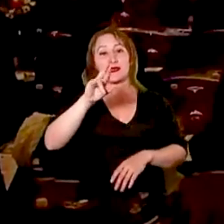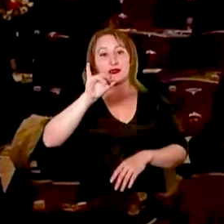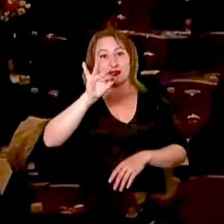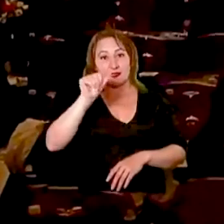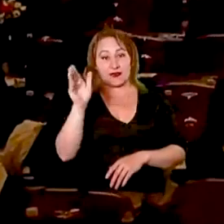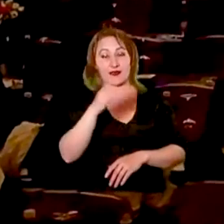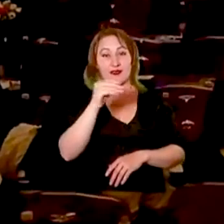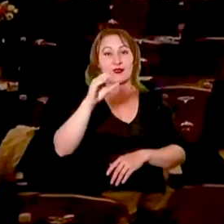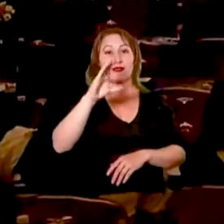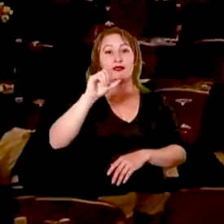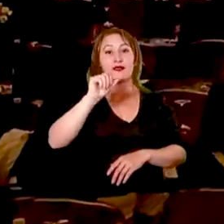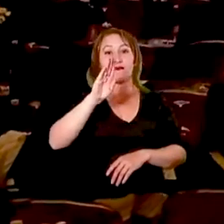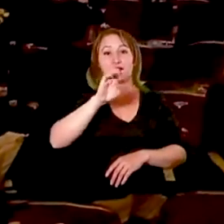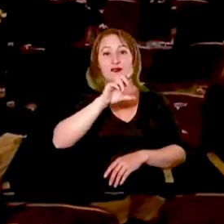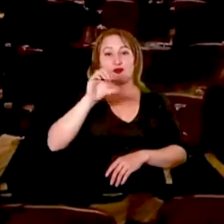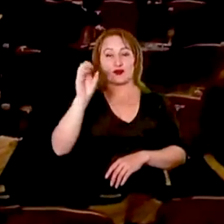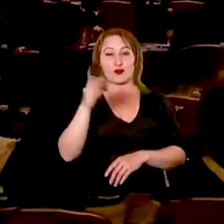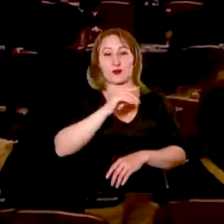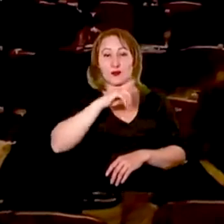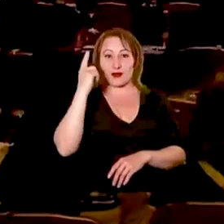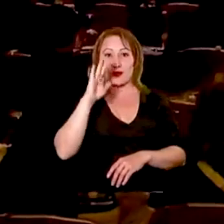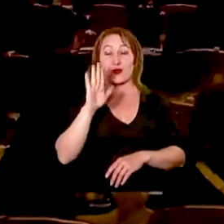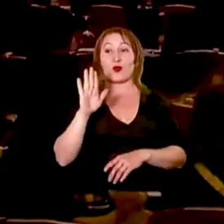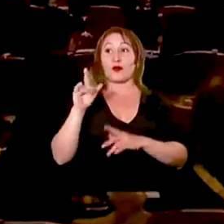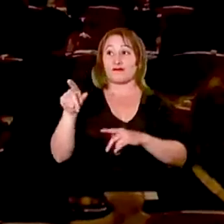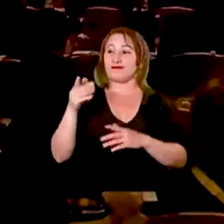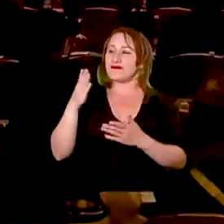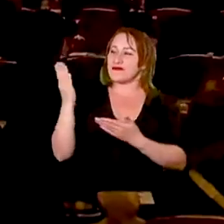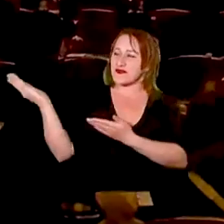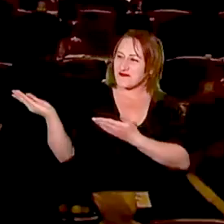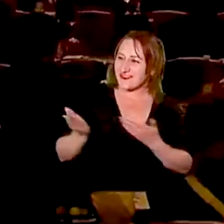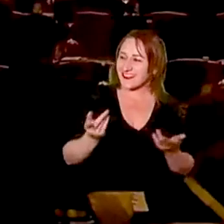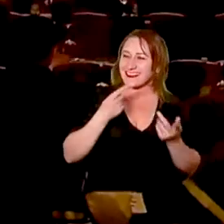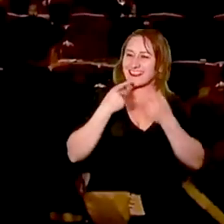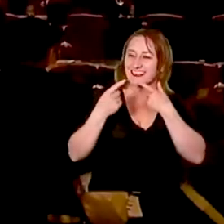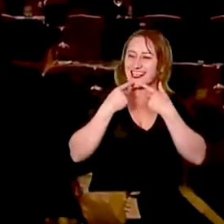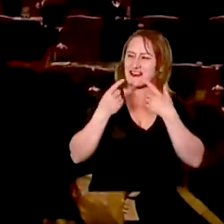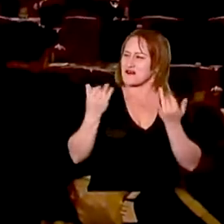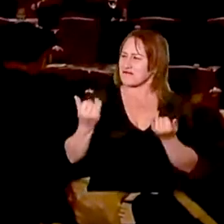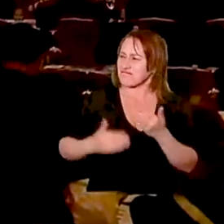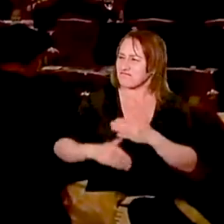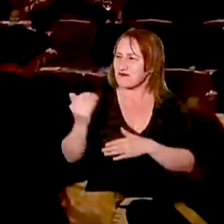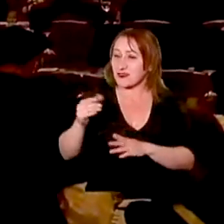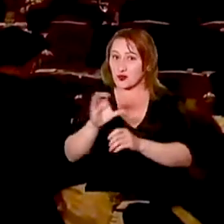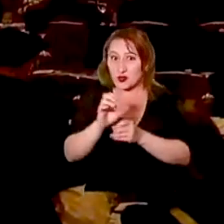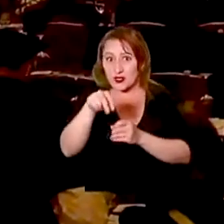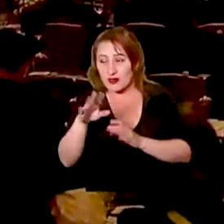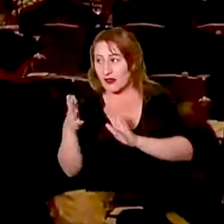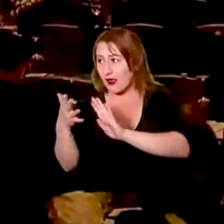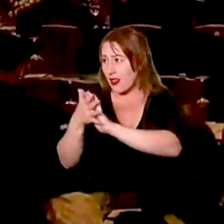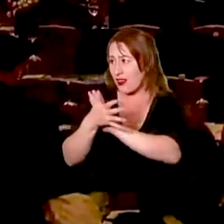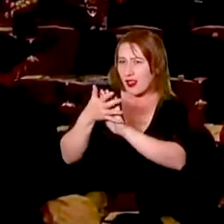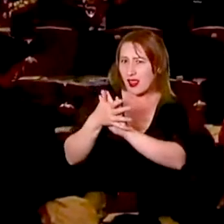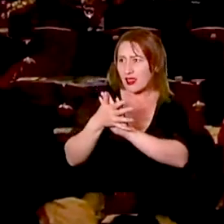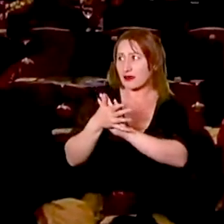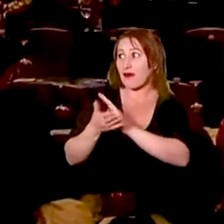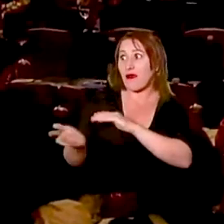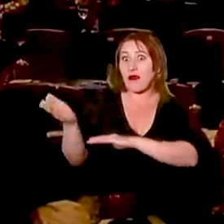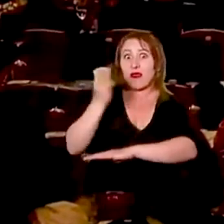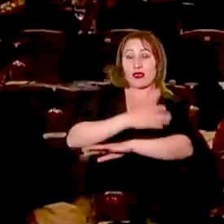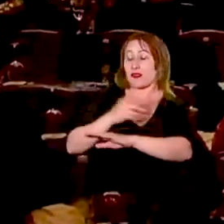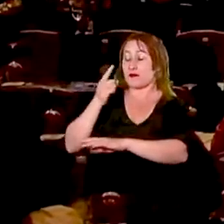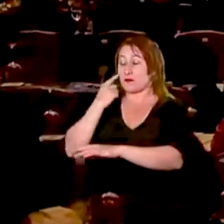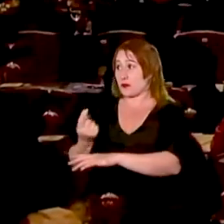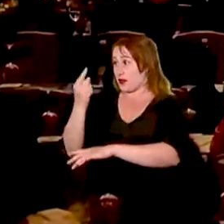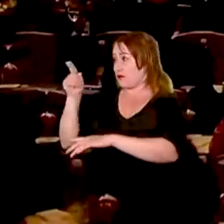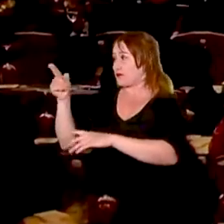Señora Procuradora, bienvenida a este diálogo y comencemos contándole a la ciudadanía sobre ese diagnóstico inicial que